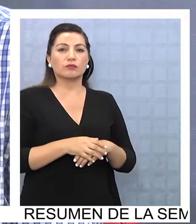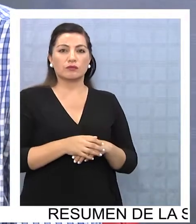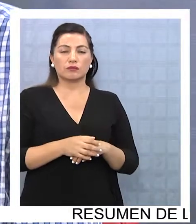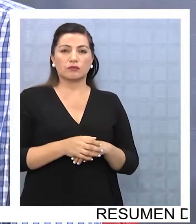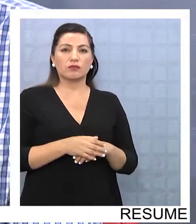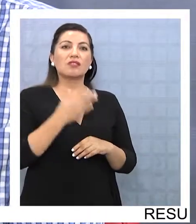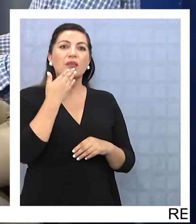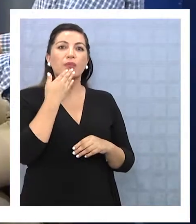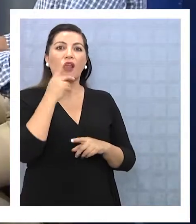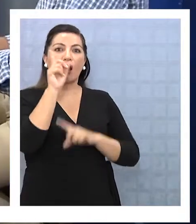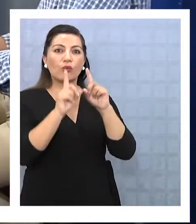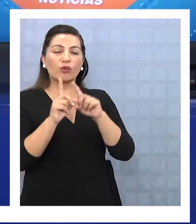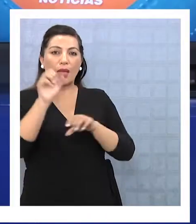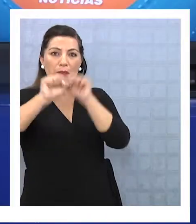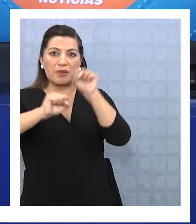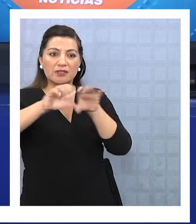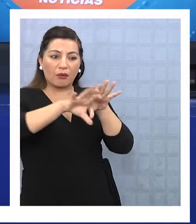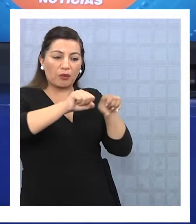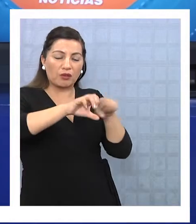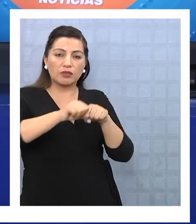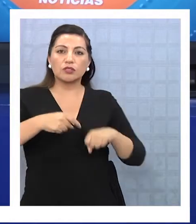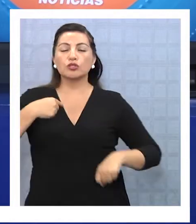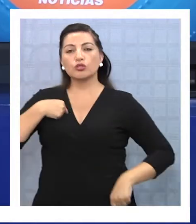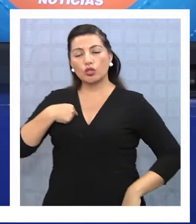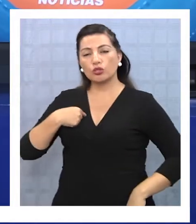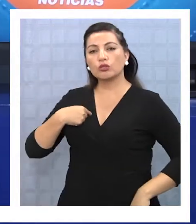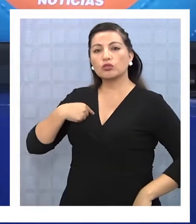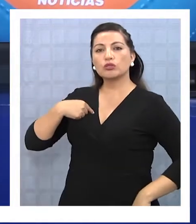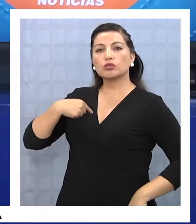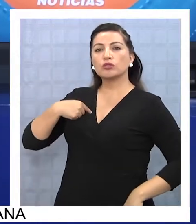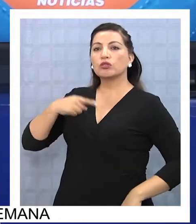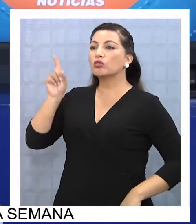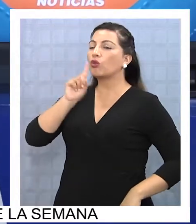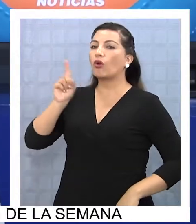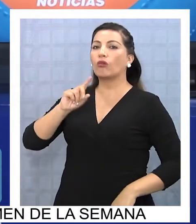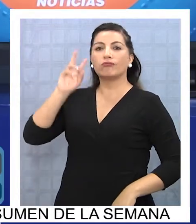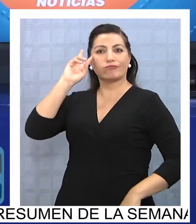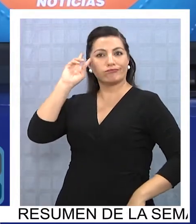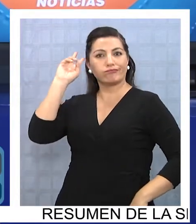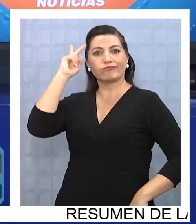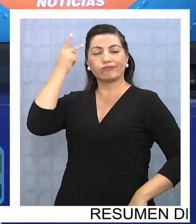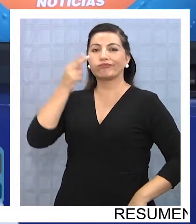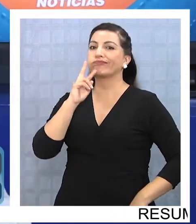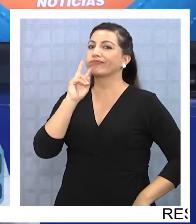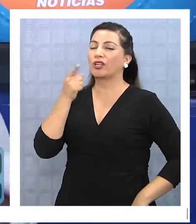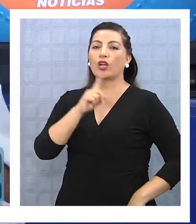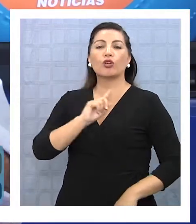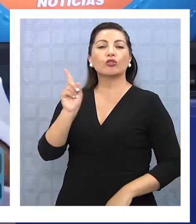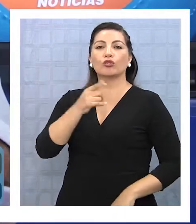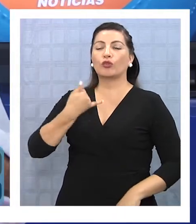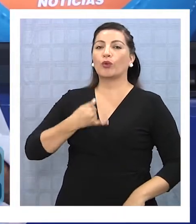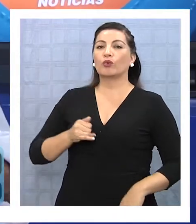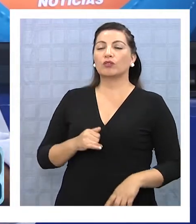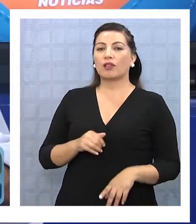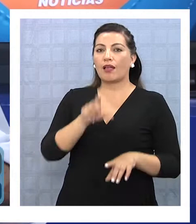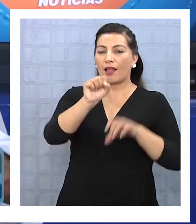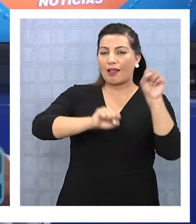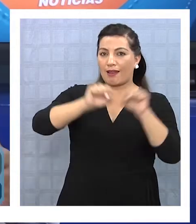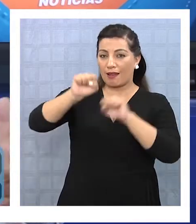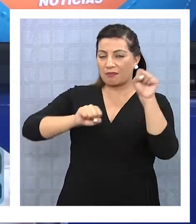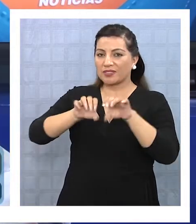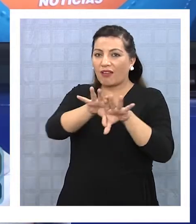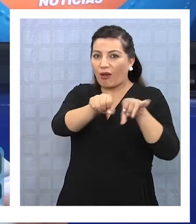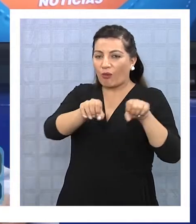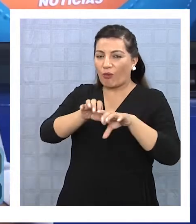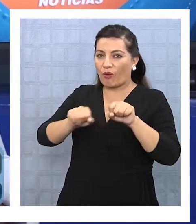de la colusión, digamos. Pero separemos las ¿sí? cosas. Yo soy absoluta y totalmente contrario a todo tipo de colusión, porque es esencial de una